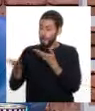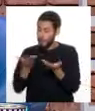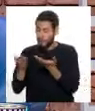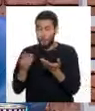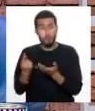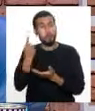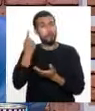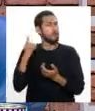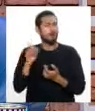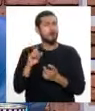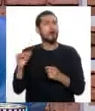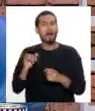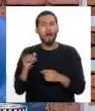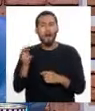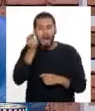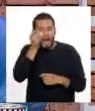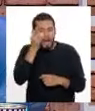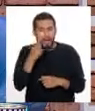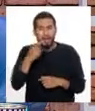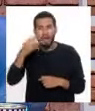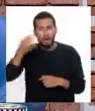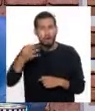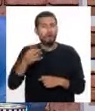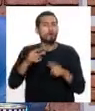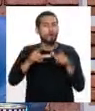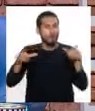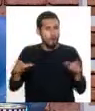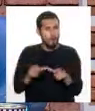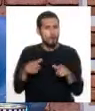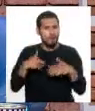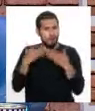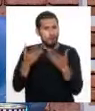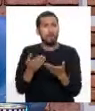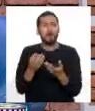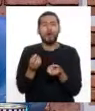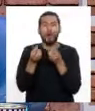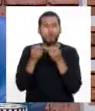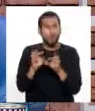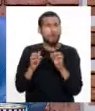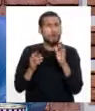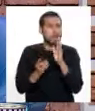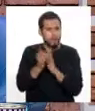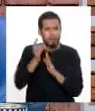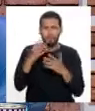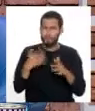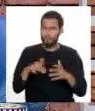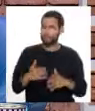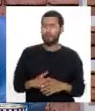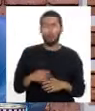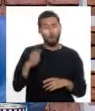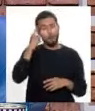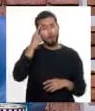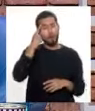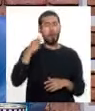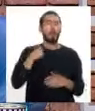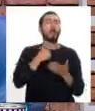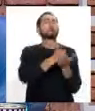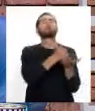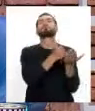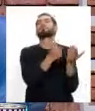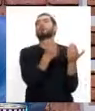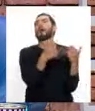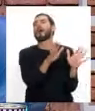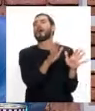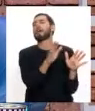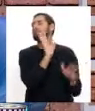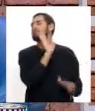pero también es entender la realidad de cada lugar al que se llega y darle oportunidades de desarrollo propio. O sea, no se trata, te ayudo ahora, pero